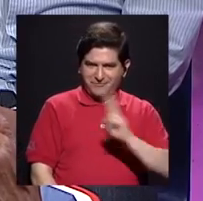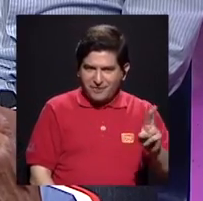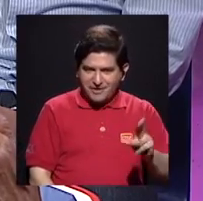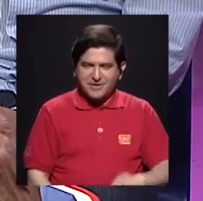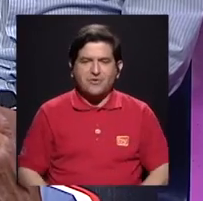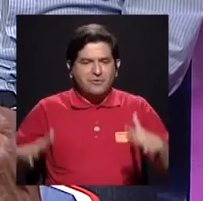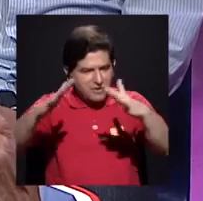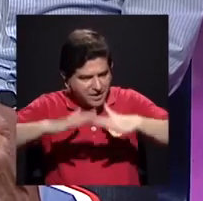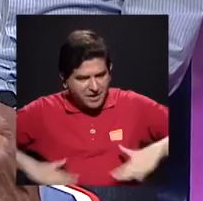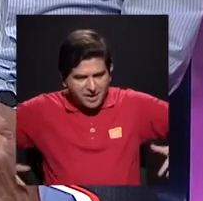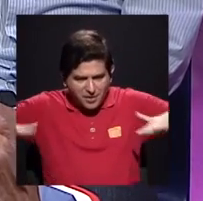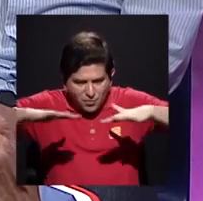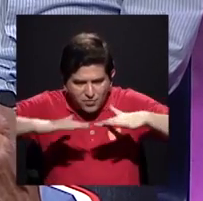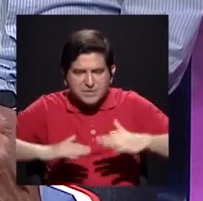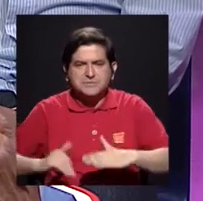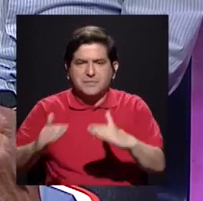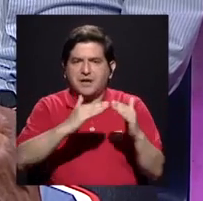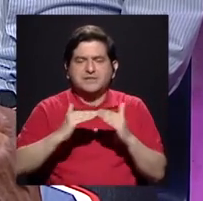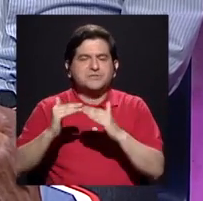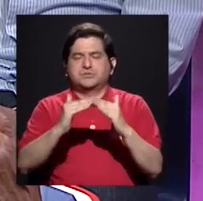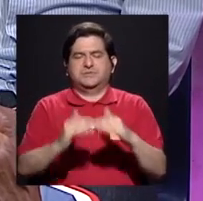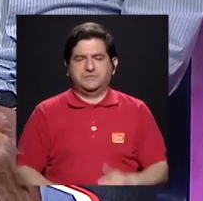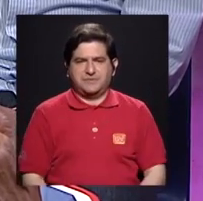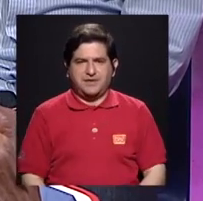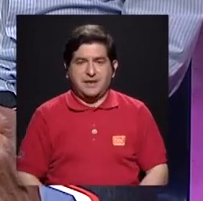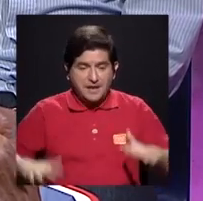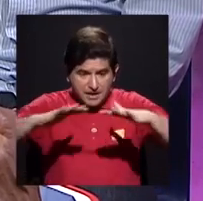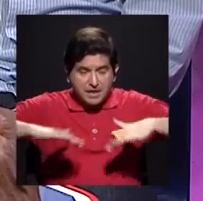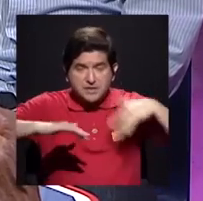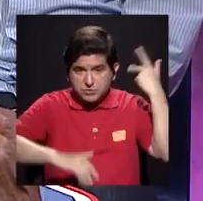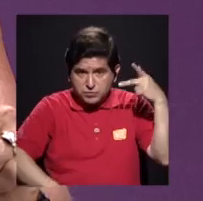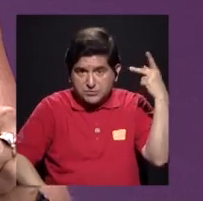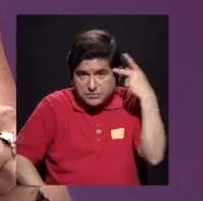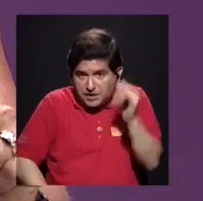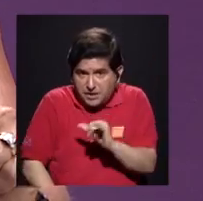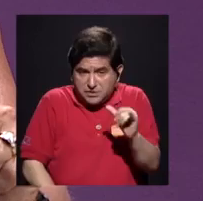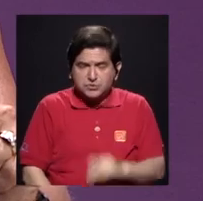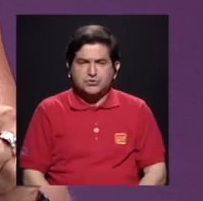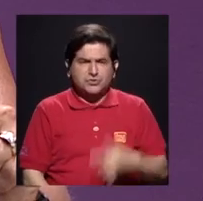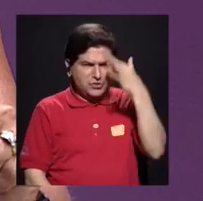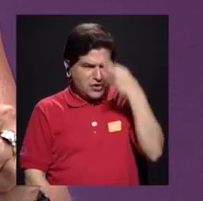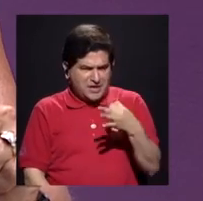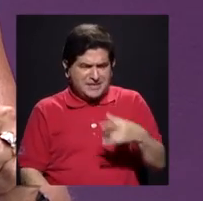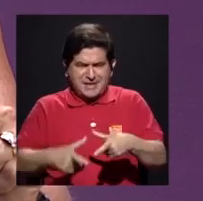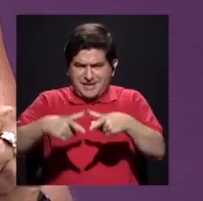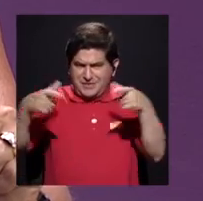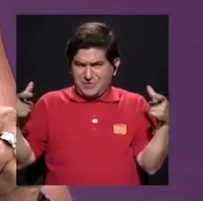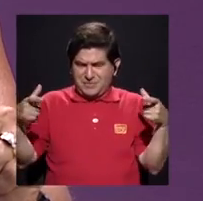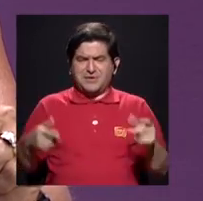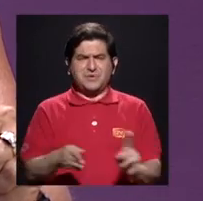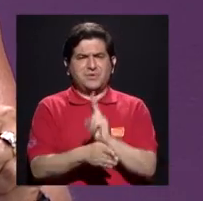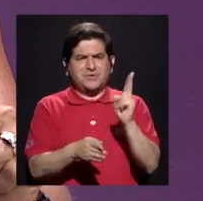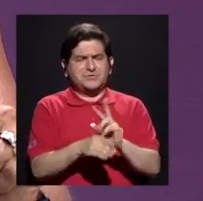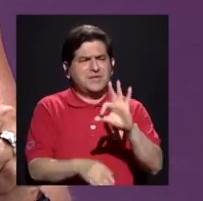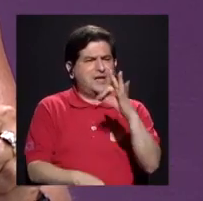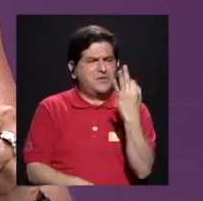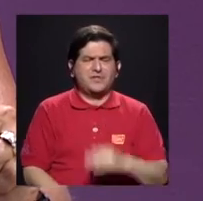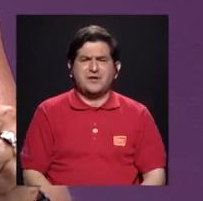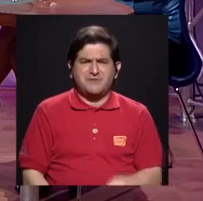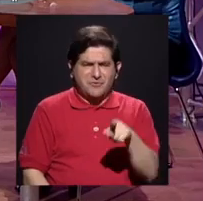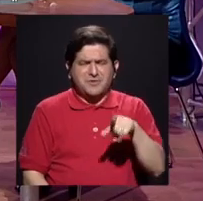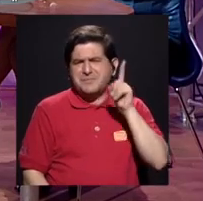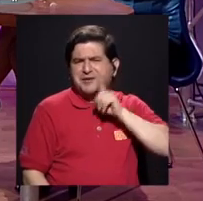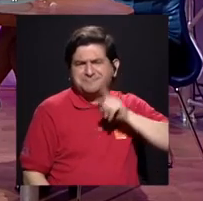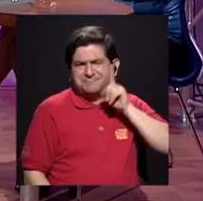espacio que es un espacio civil y es un espacio político entonces el criterio de mayorías aquí está usado de una manera muy falaz